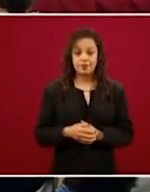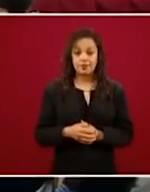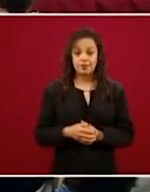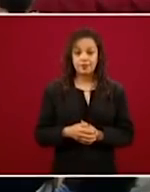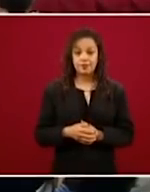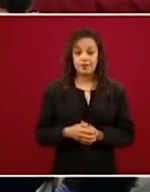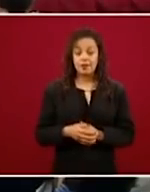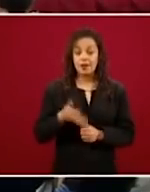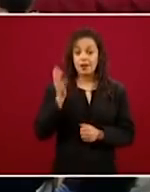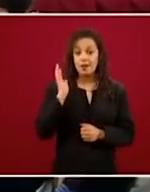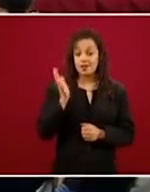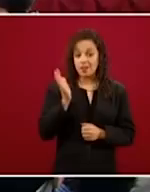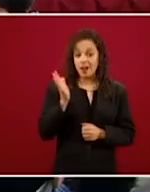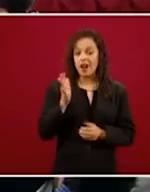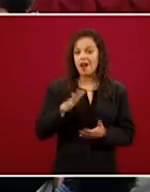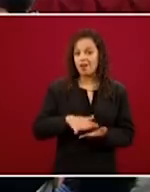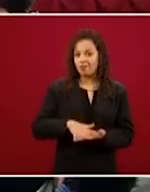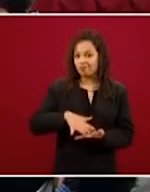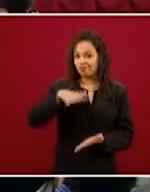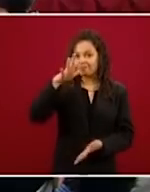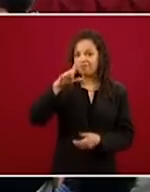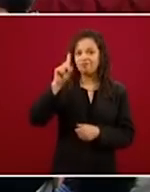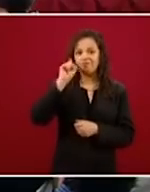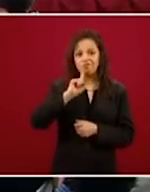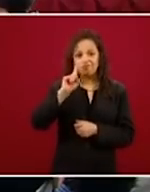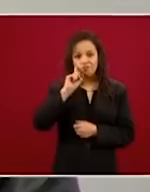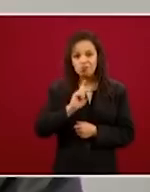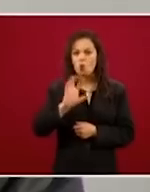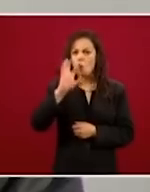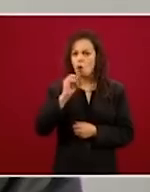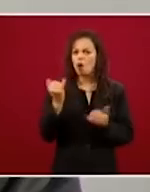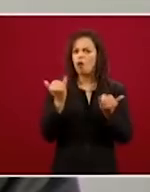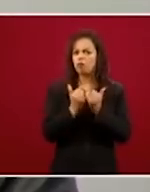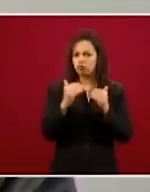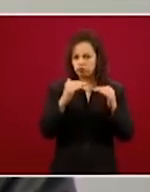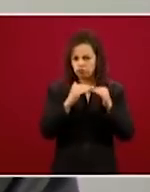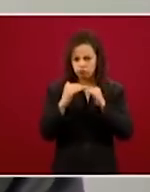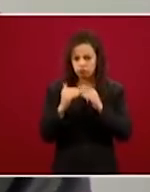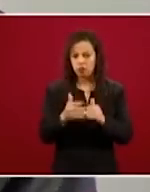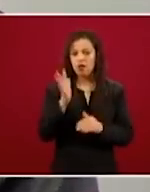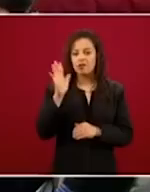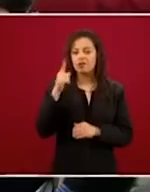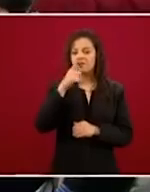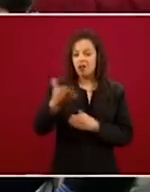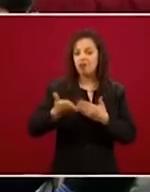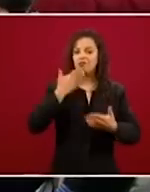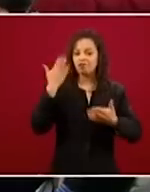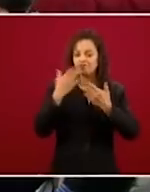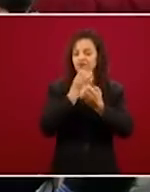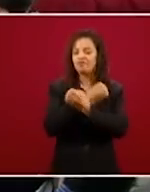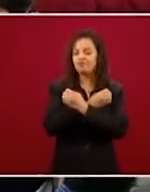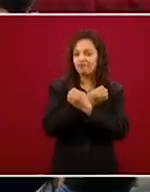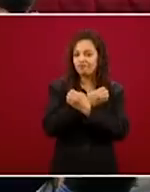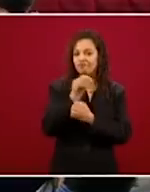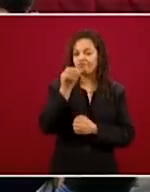son más las mujeres o igual que están estudiando de los hombros